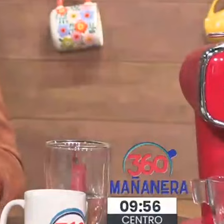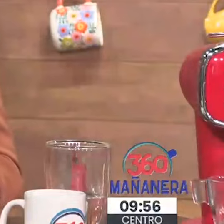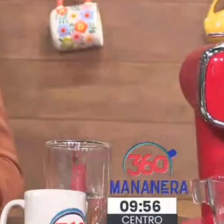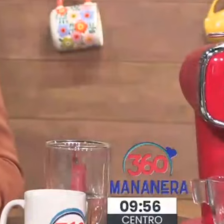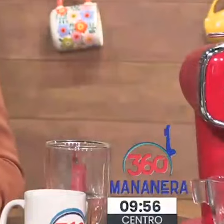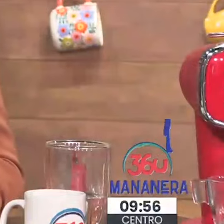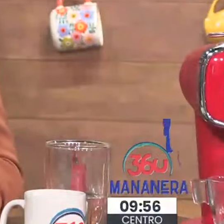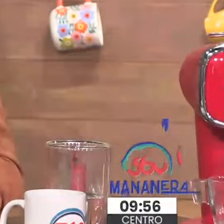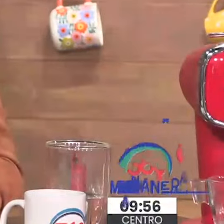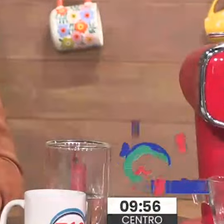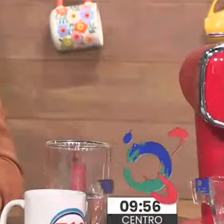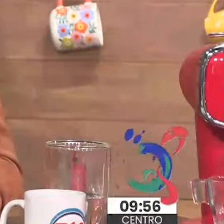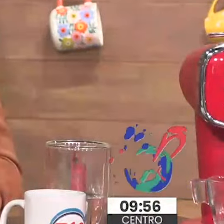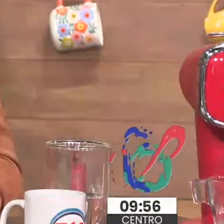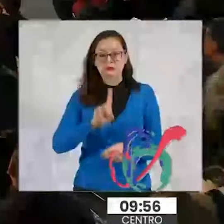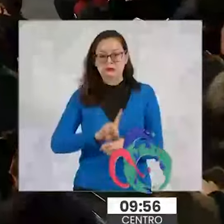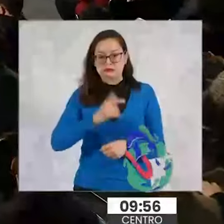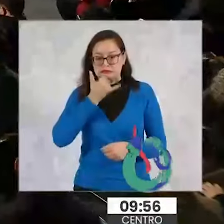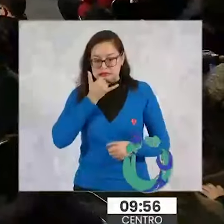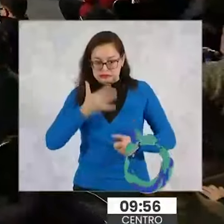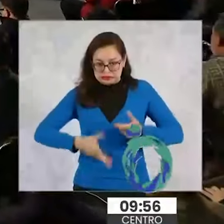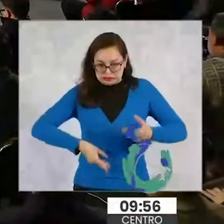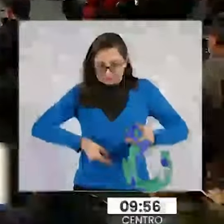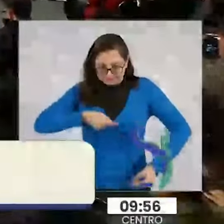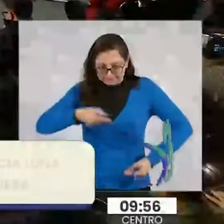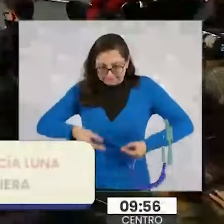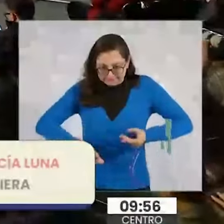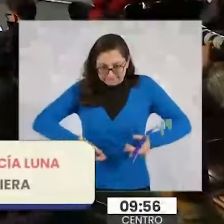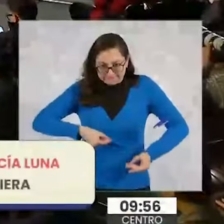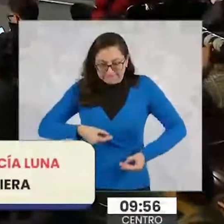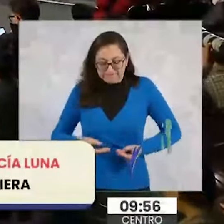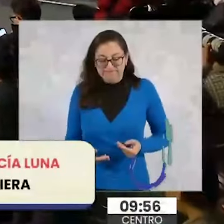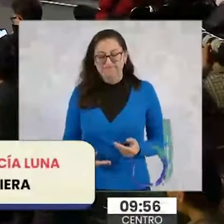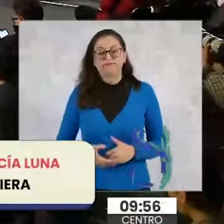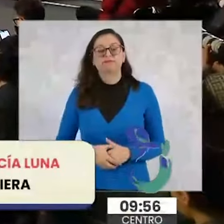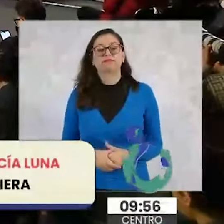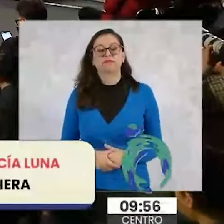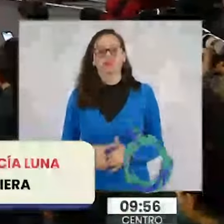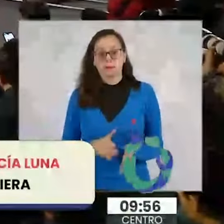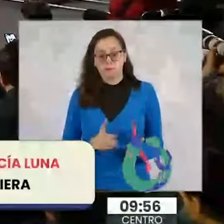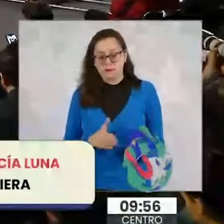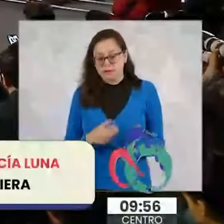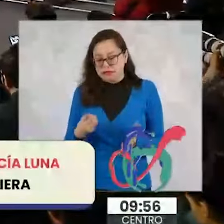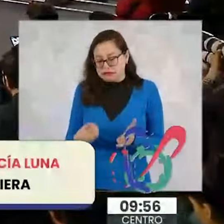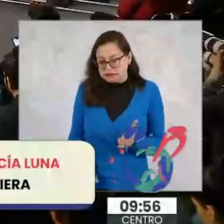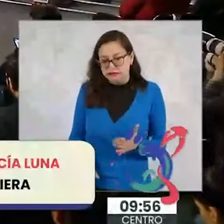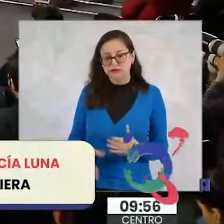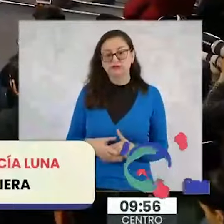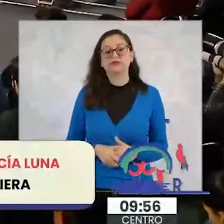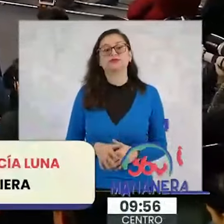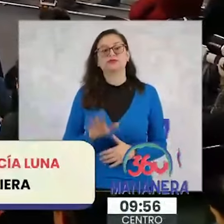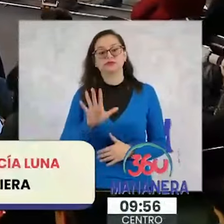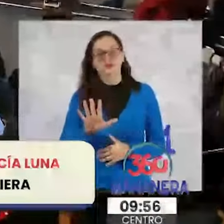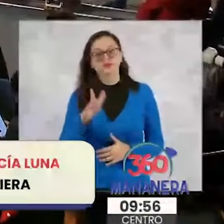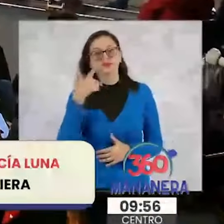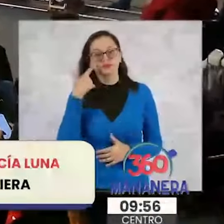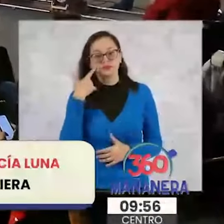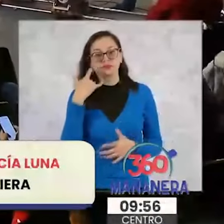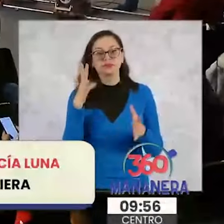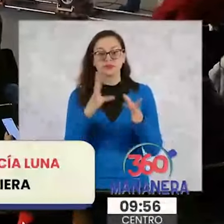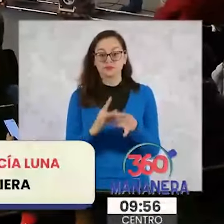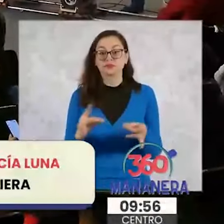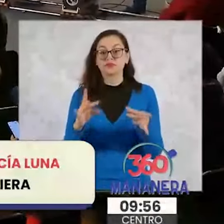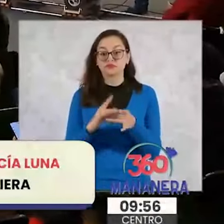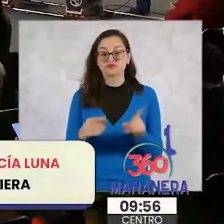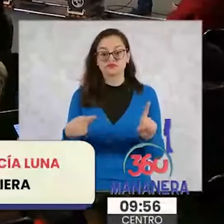así se mencionó esta mañana vamos a hablar de la trama corrupta